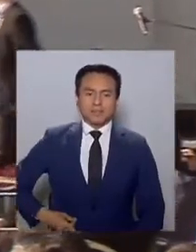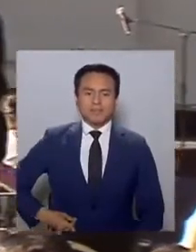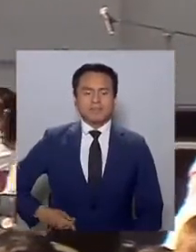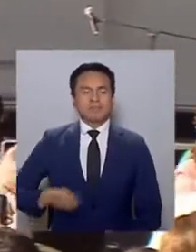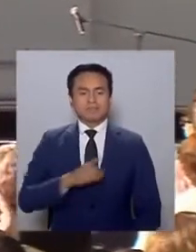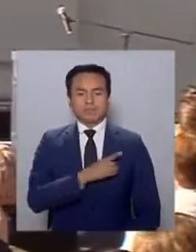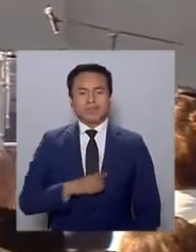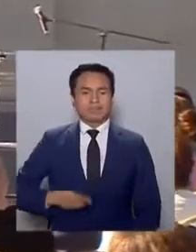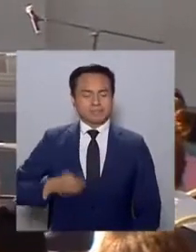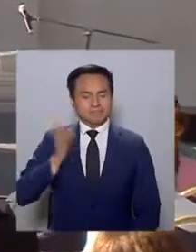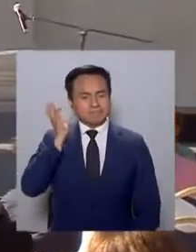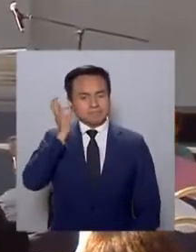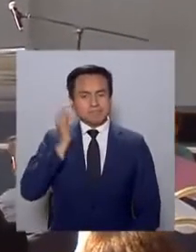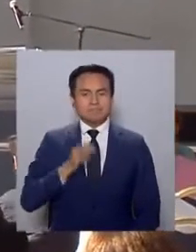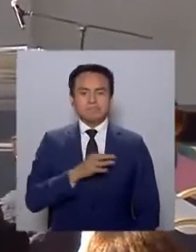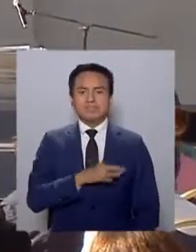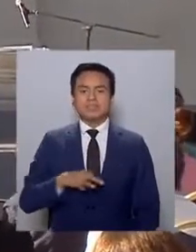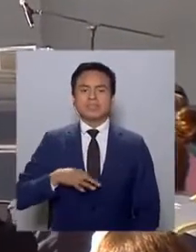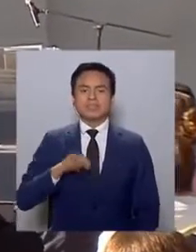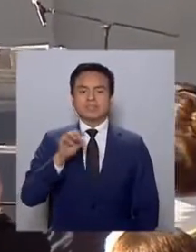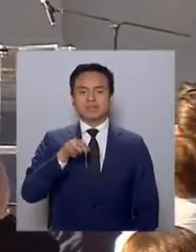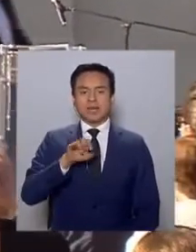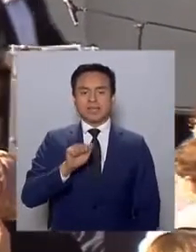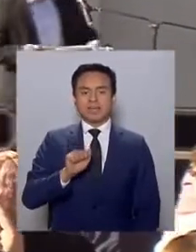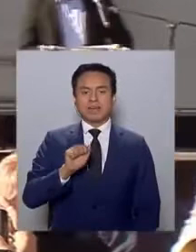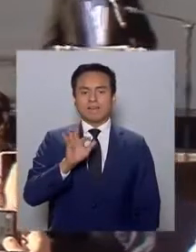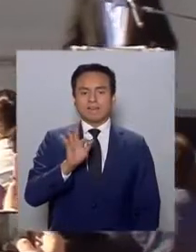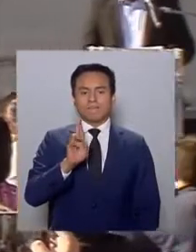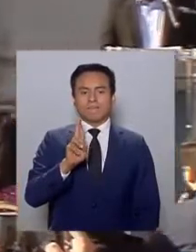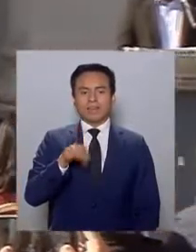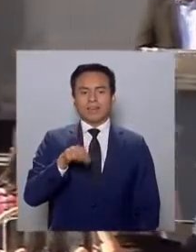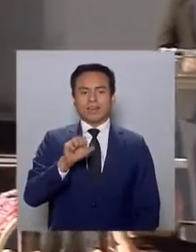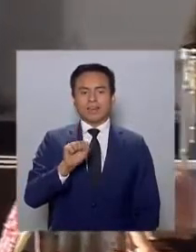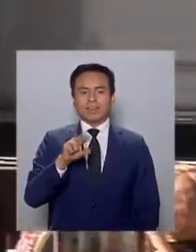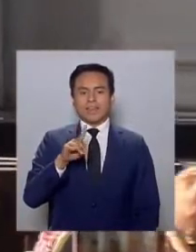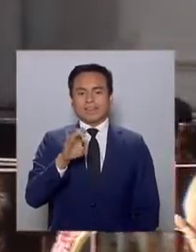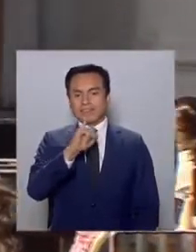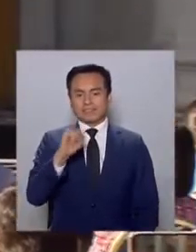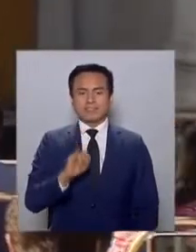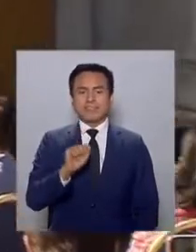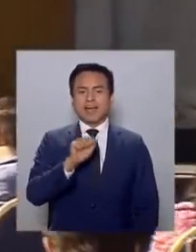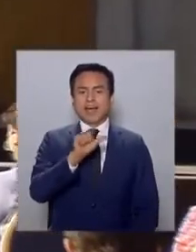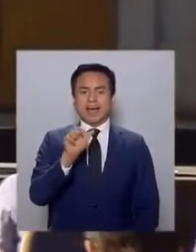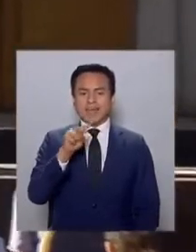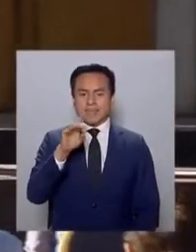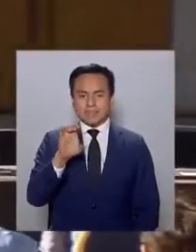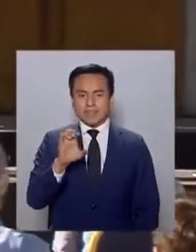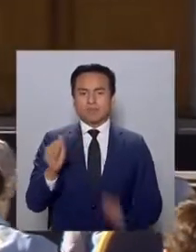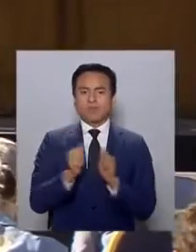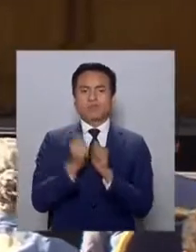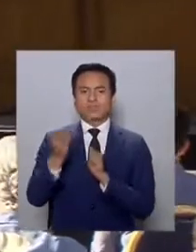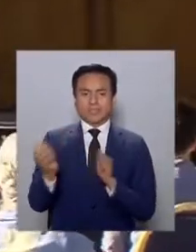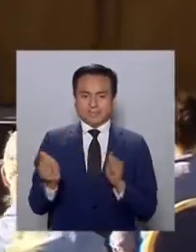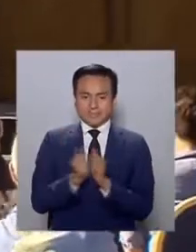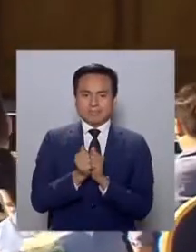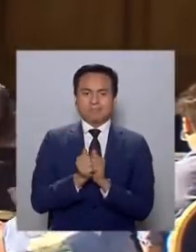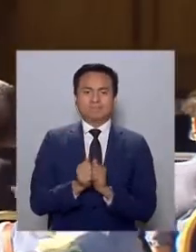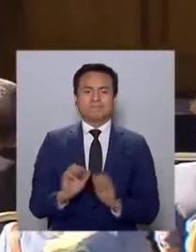y Diputadas. Ministra Maya Fernández Allende, con usted estamos.